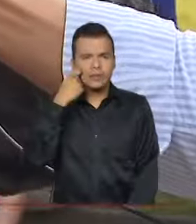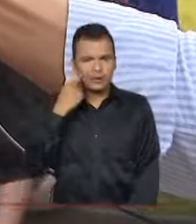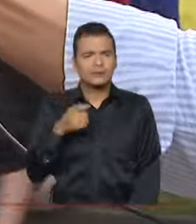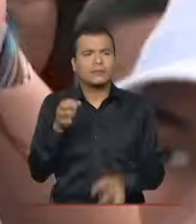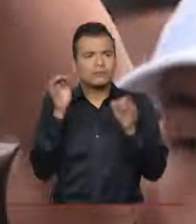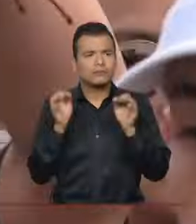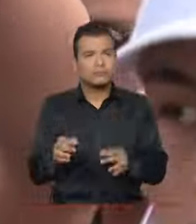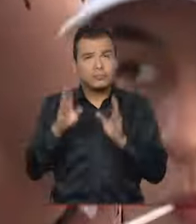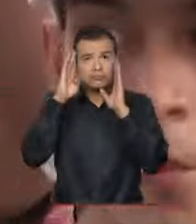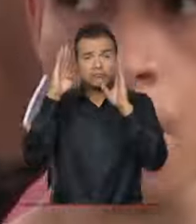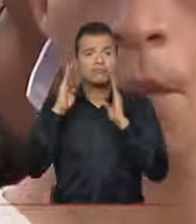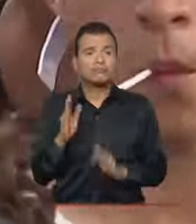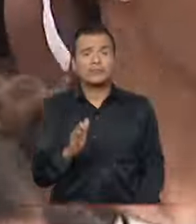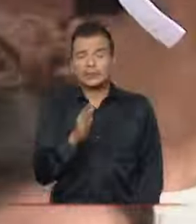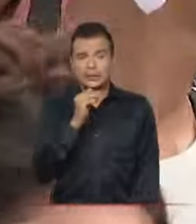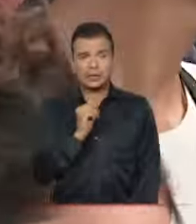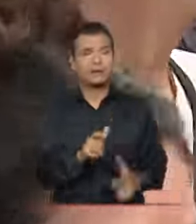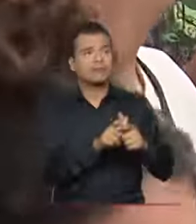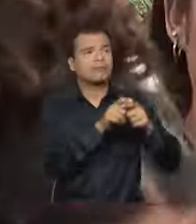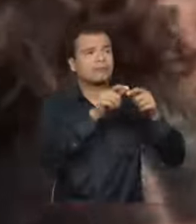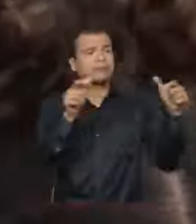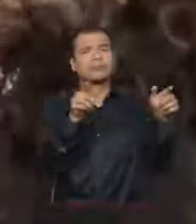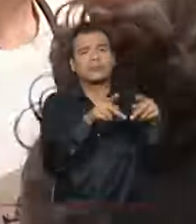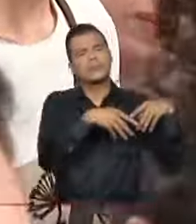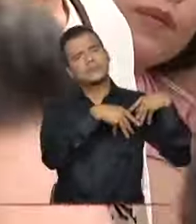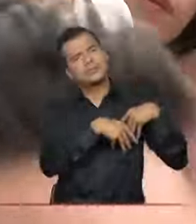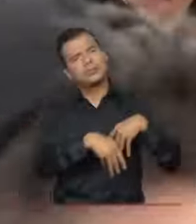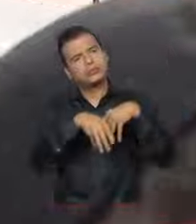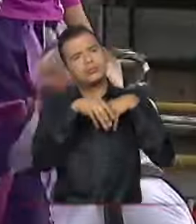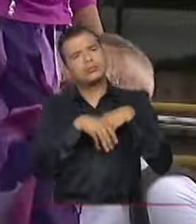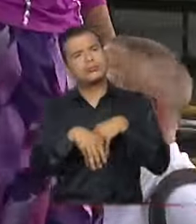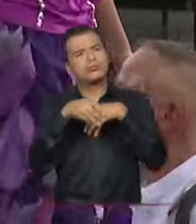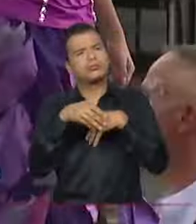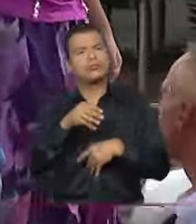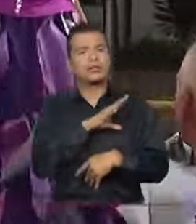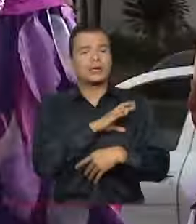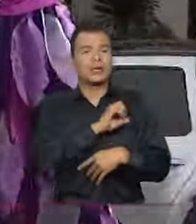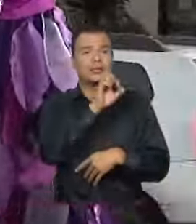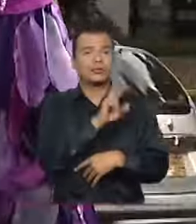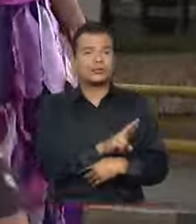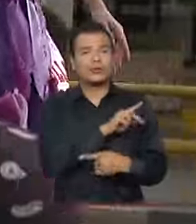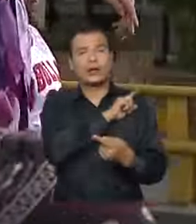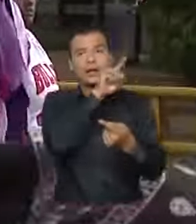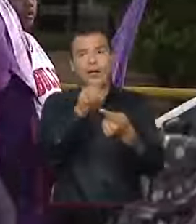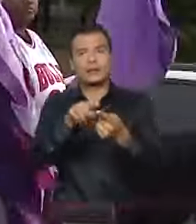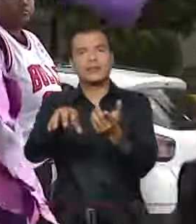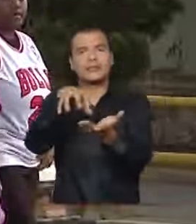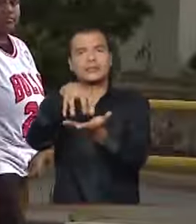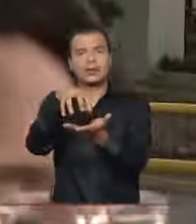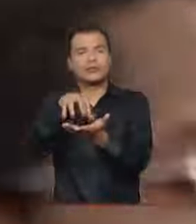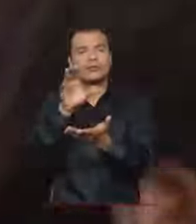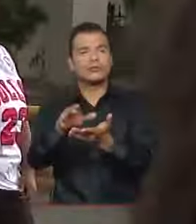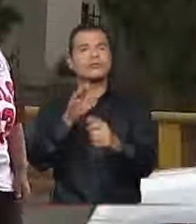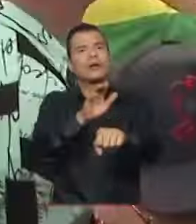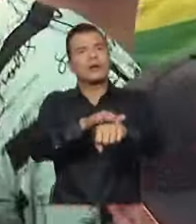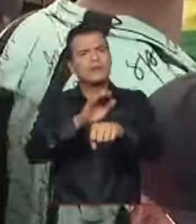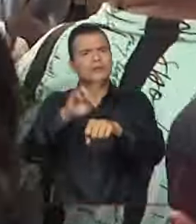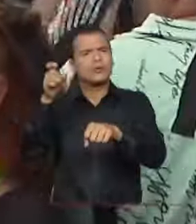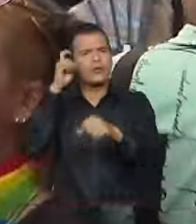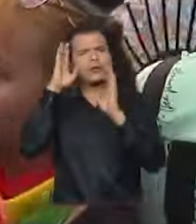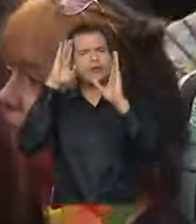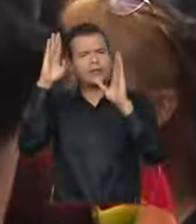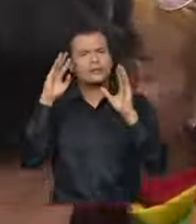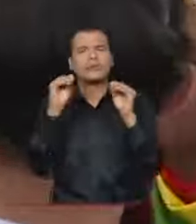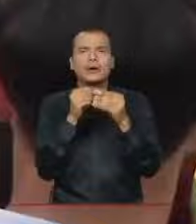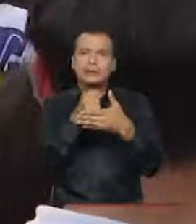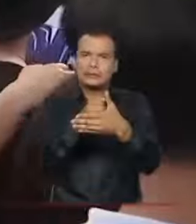estamos olvidadas. La multitudinaria marcha recorrió de sur a centro la ciudad, reclamando más acompañamiento estatal, institucional e inclusión, y que